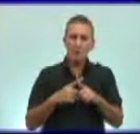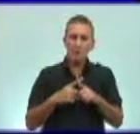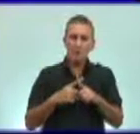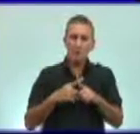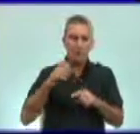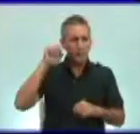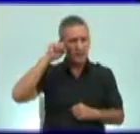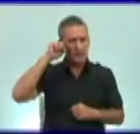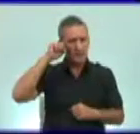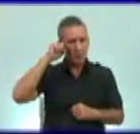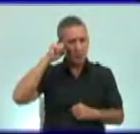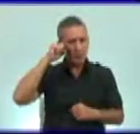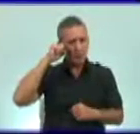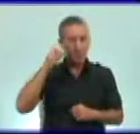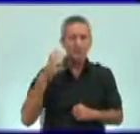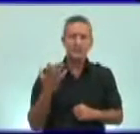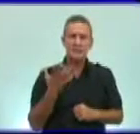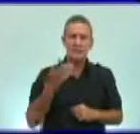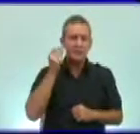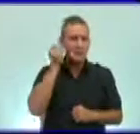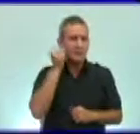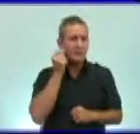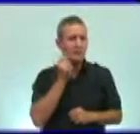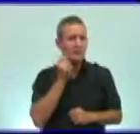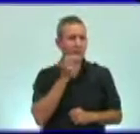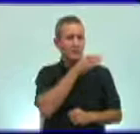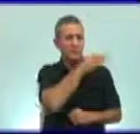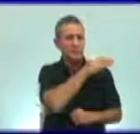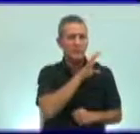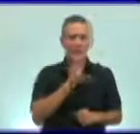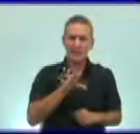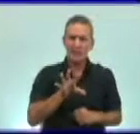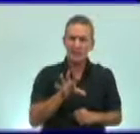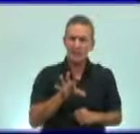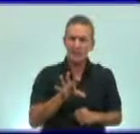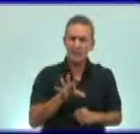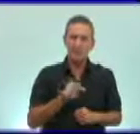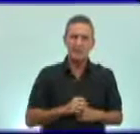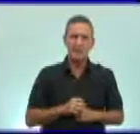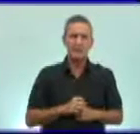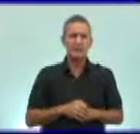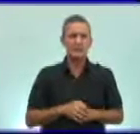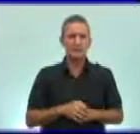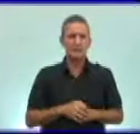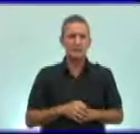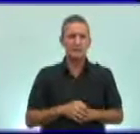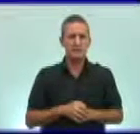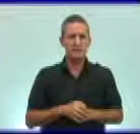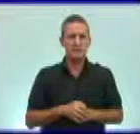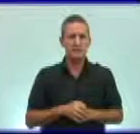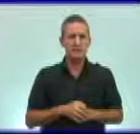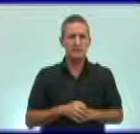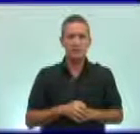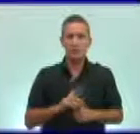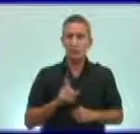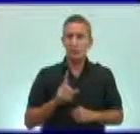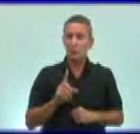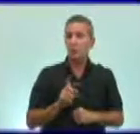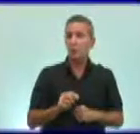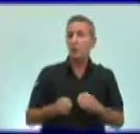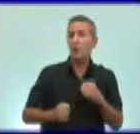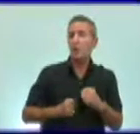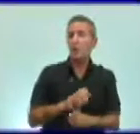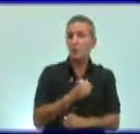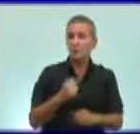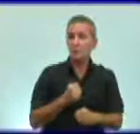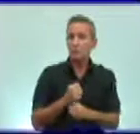se evidencia la crítica a estos juicios en su epistolario? Yo no voy a utilizar las obras que ustedes utilizaron,